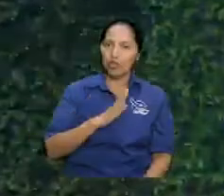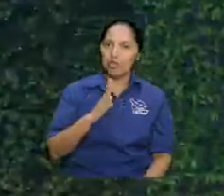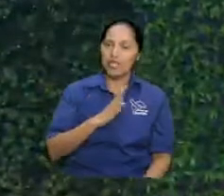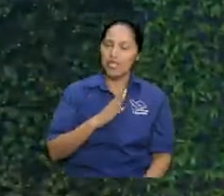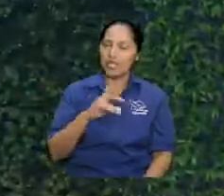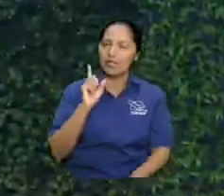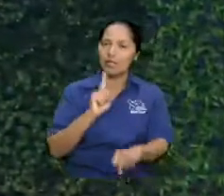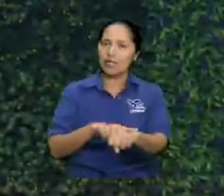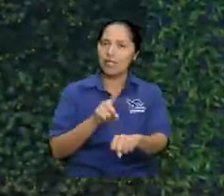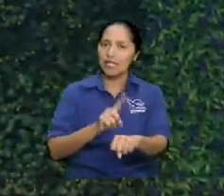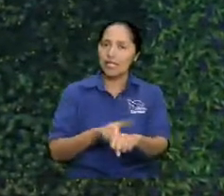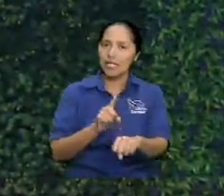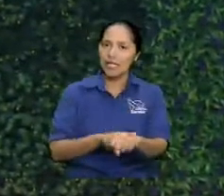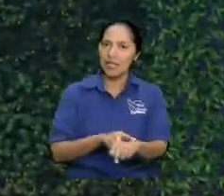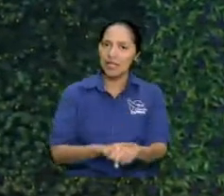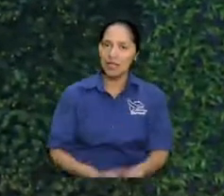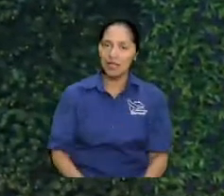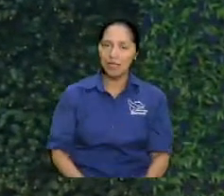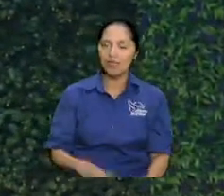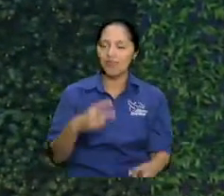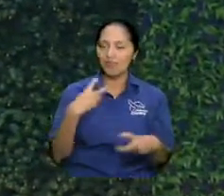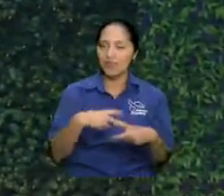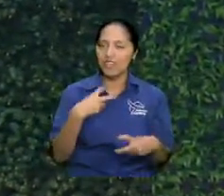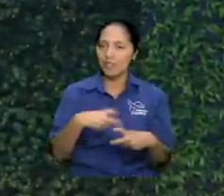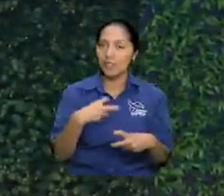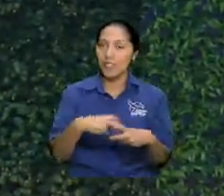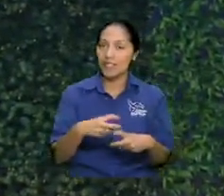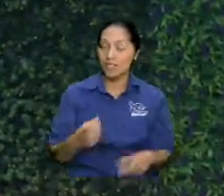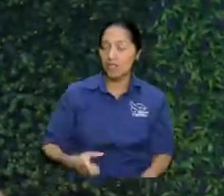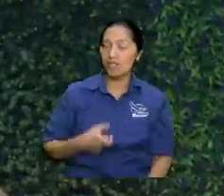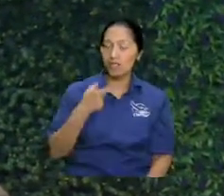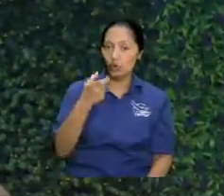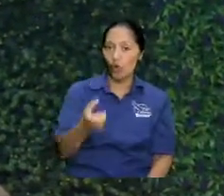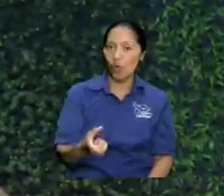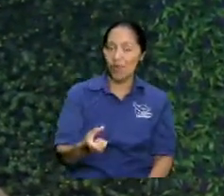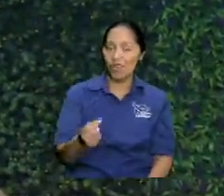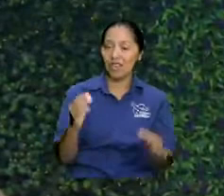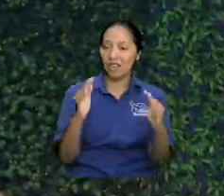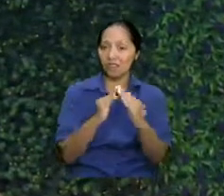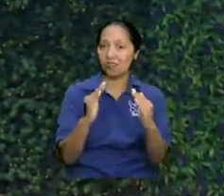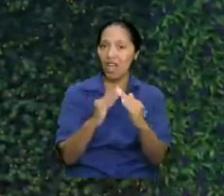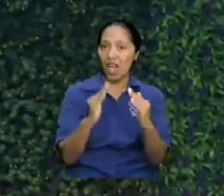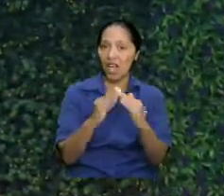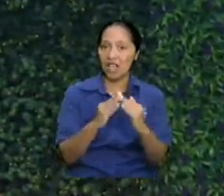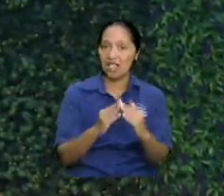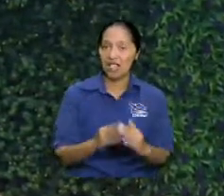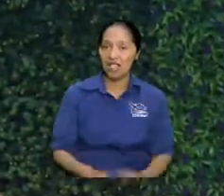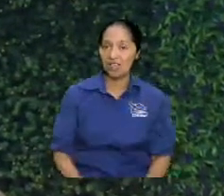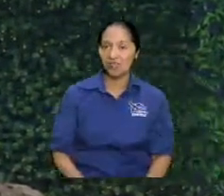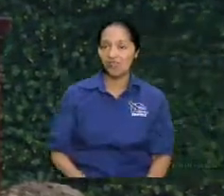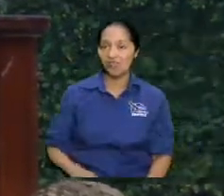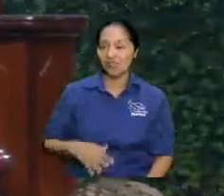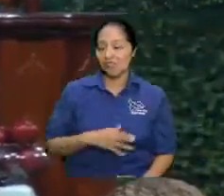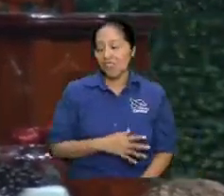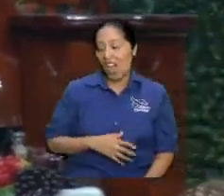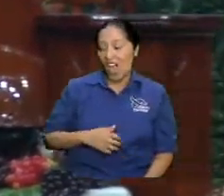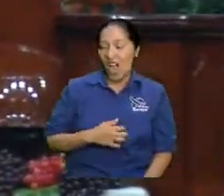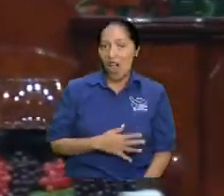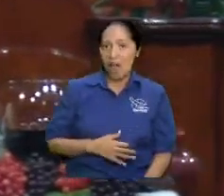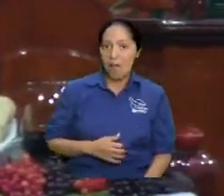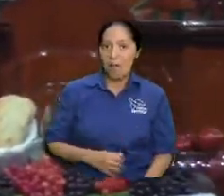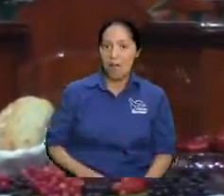Nosotros pasamos por una etapa tremenda económica en la casa, y pasábamos hambre, sí, tremendo. Y entonces un